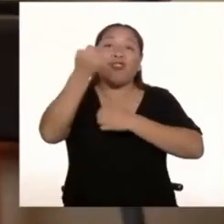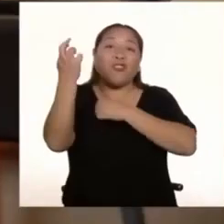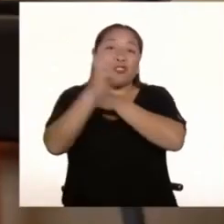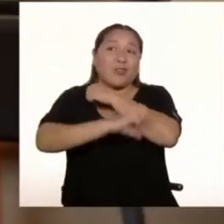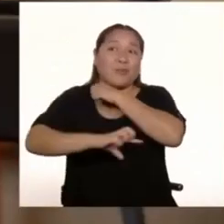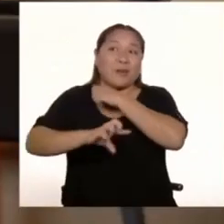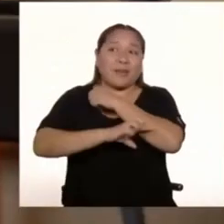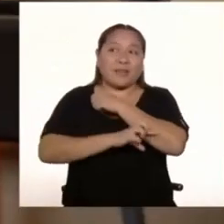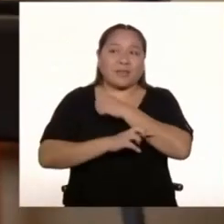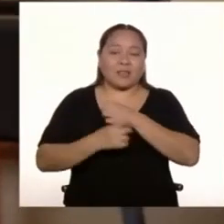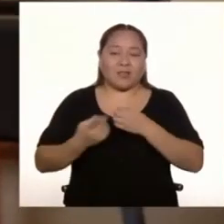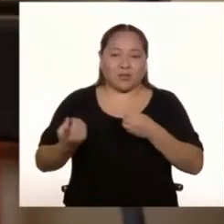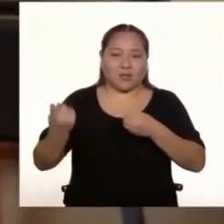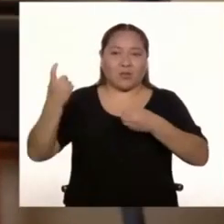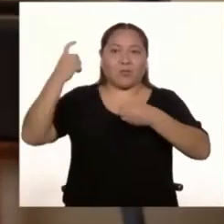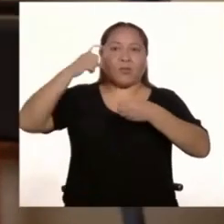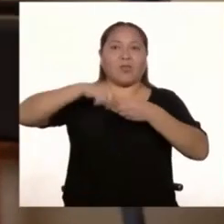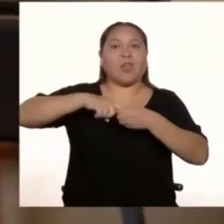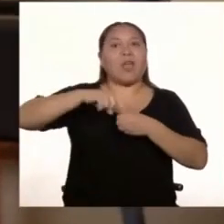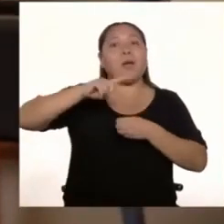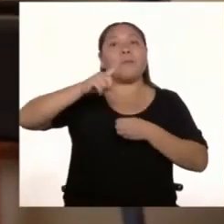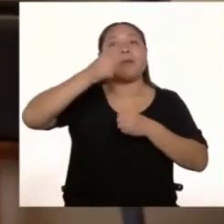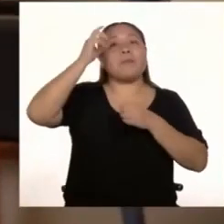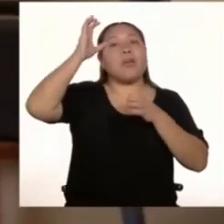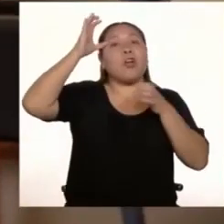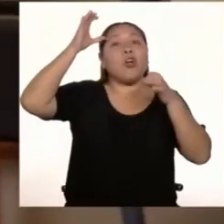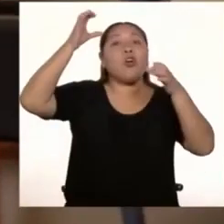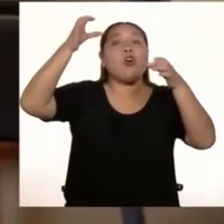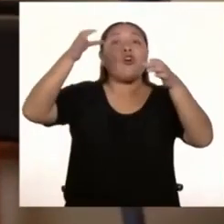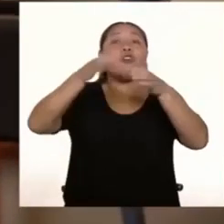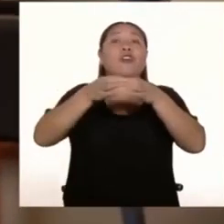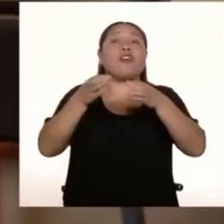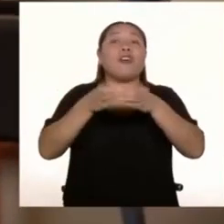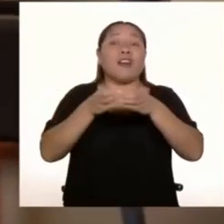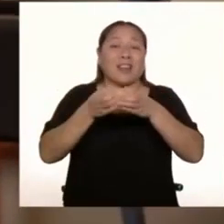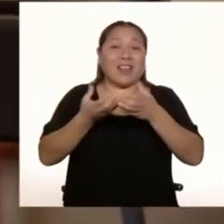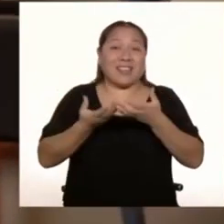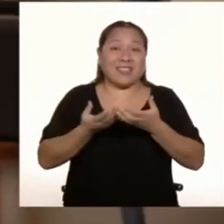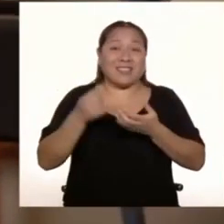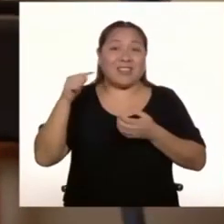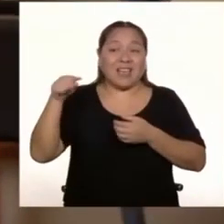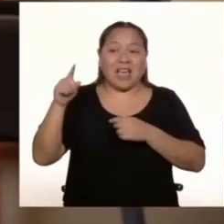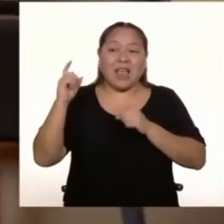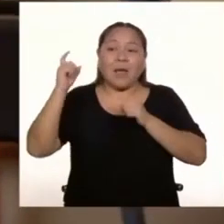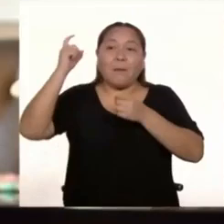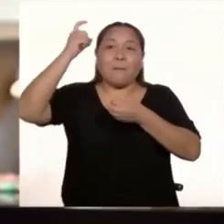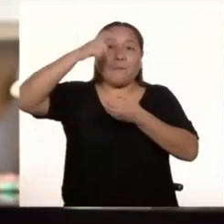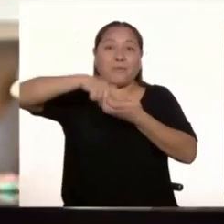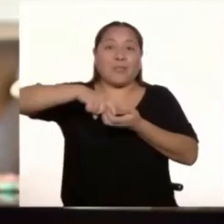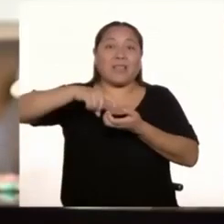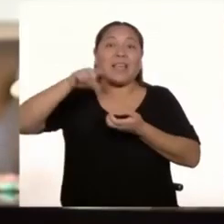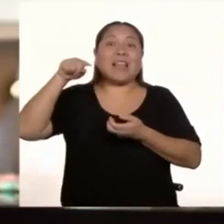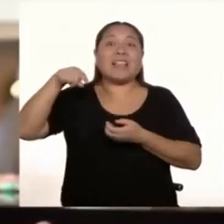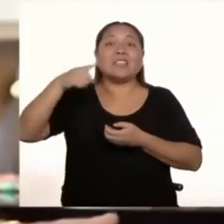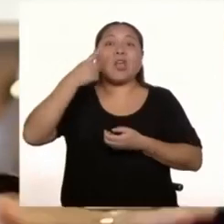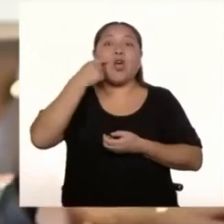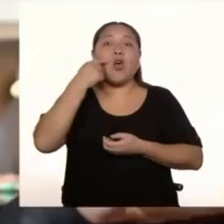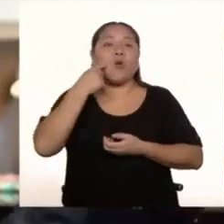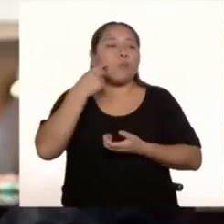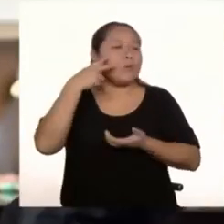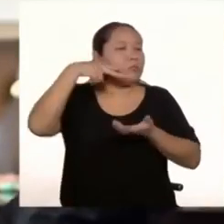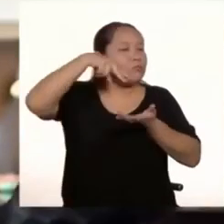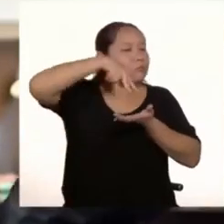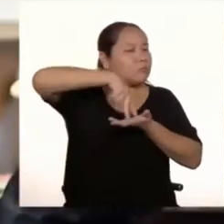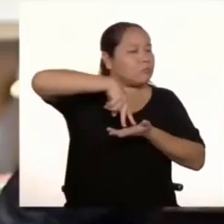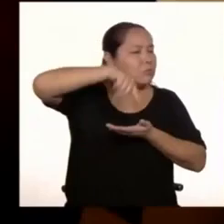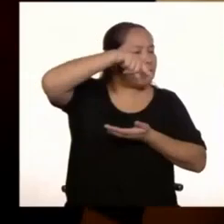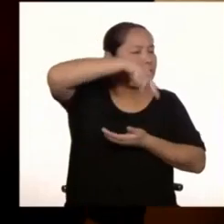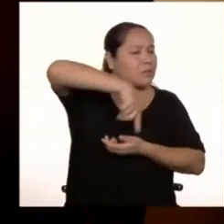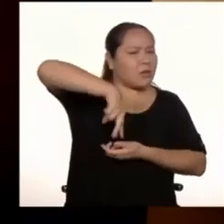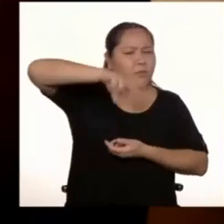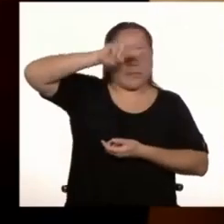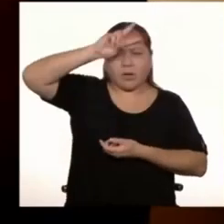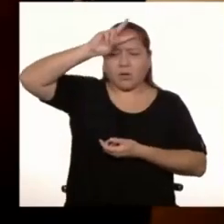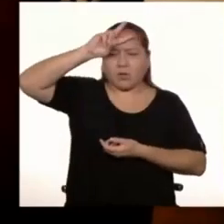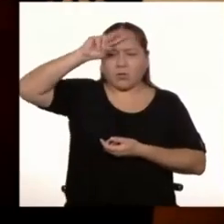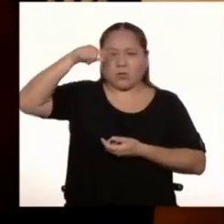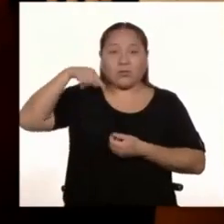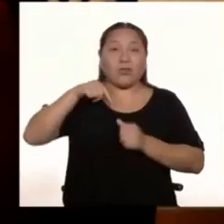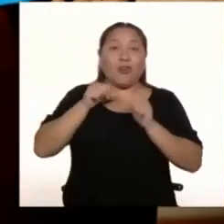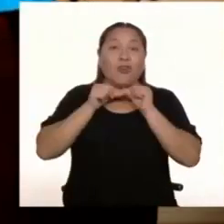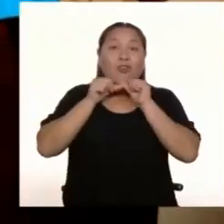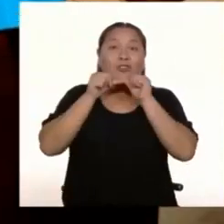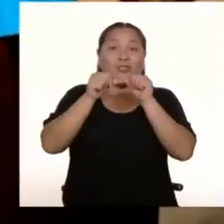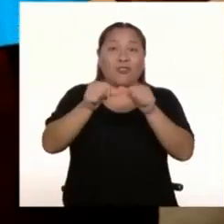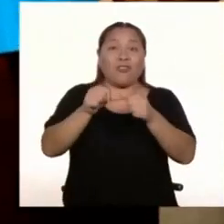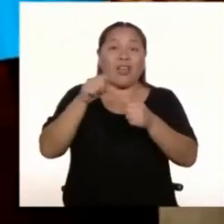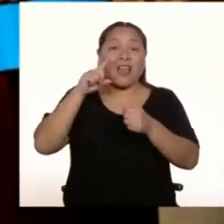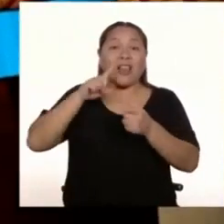Cuando se instala el primer Congreso Constituyente, pero digamos, él es el hombre que ve al Perú como una continuidad. Él está viendo que